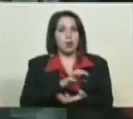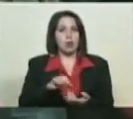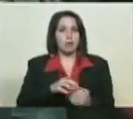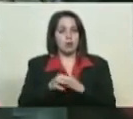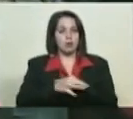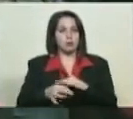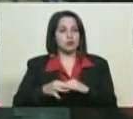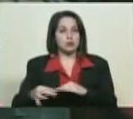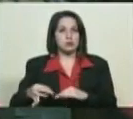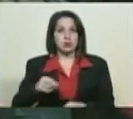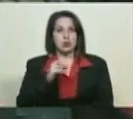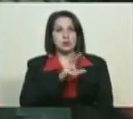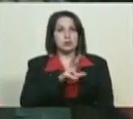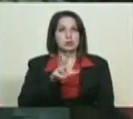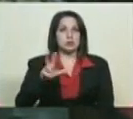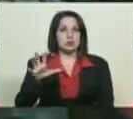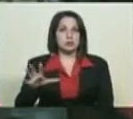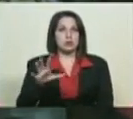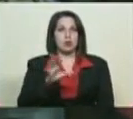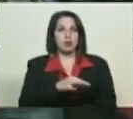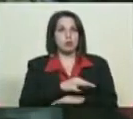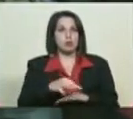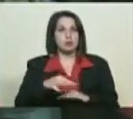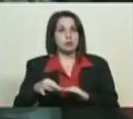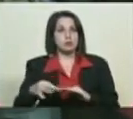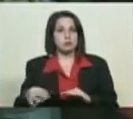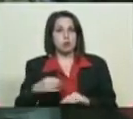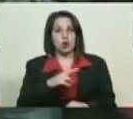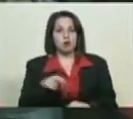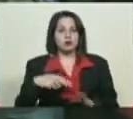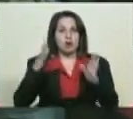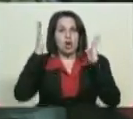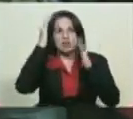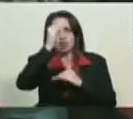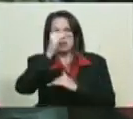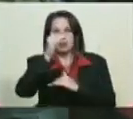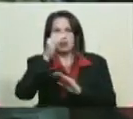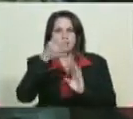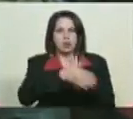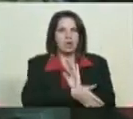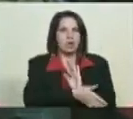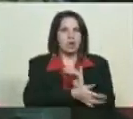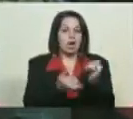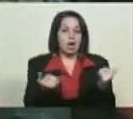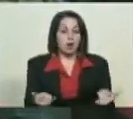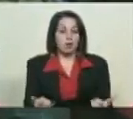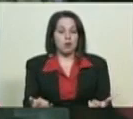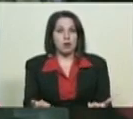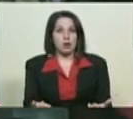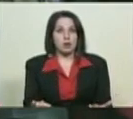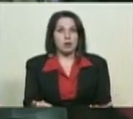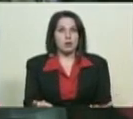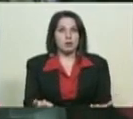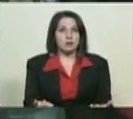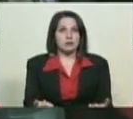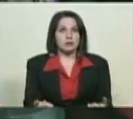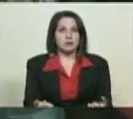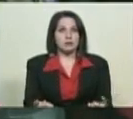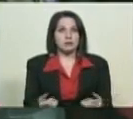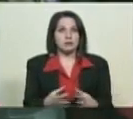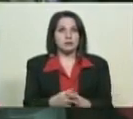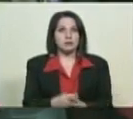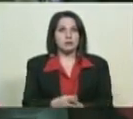los 335 municipios. Estaremos atentos a partir de ahora de